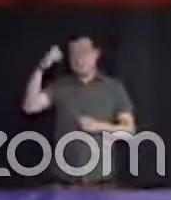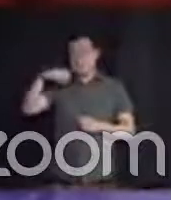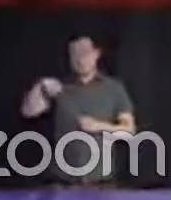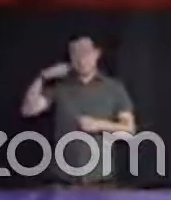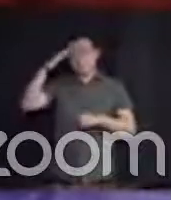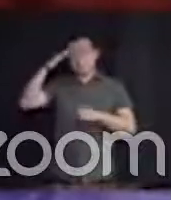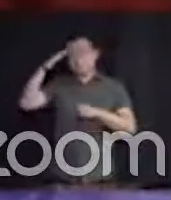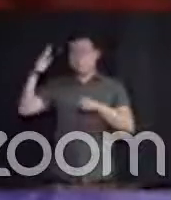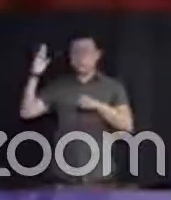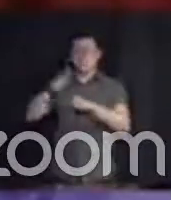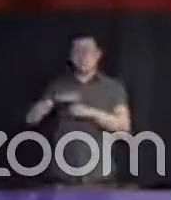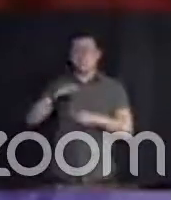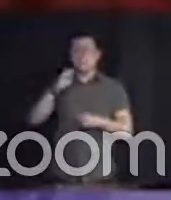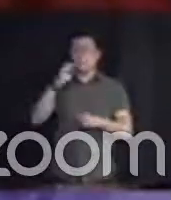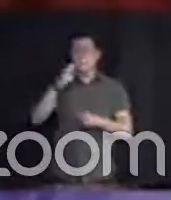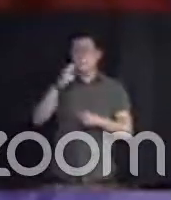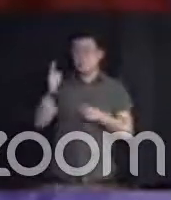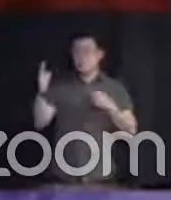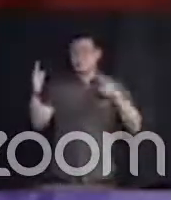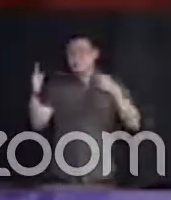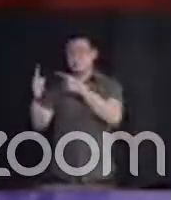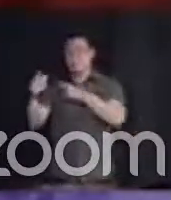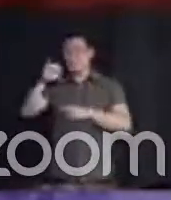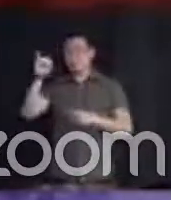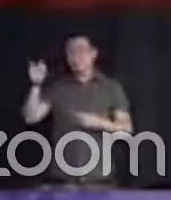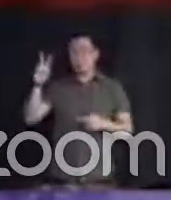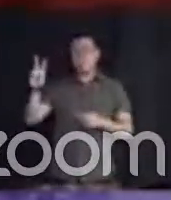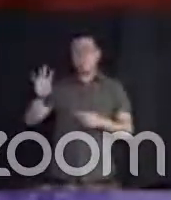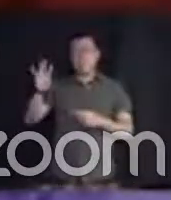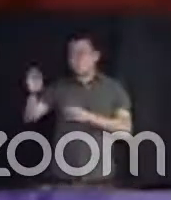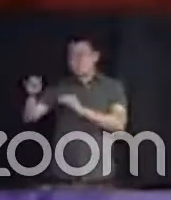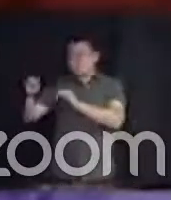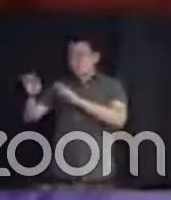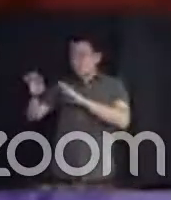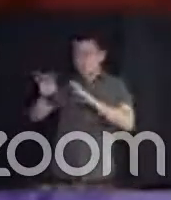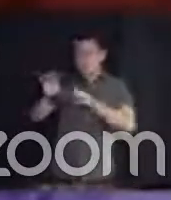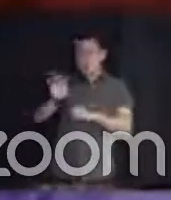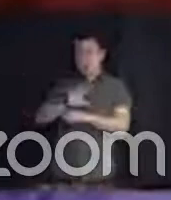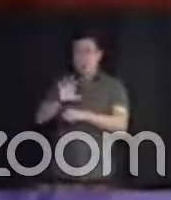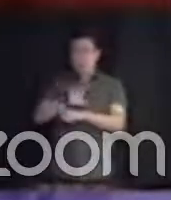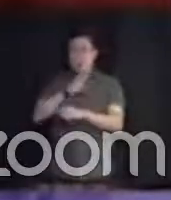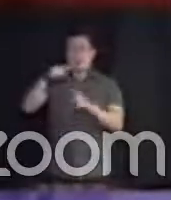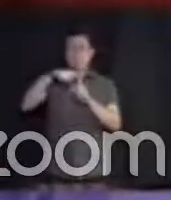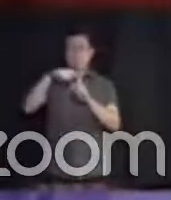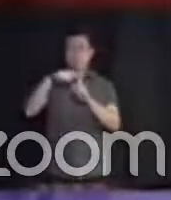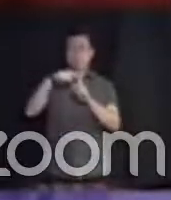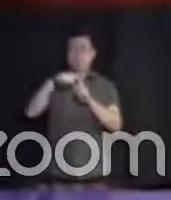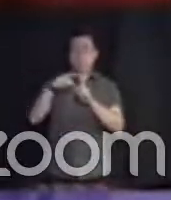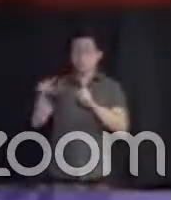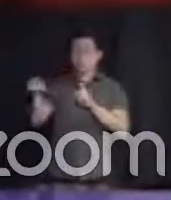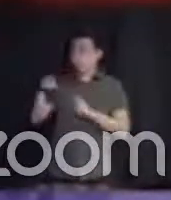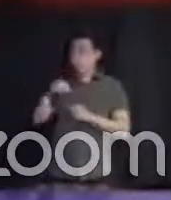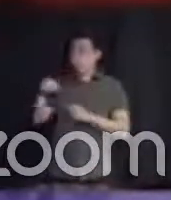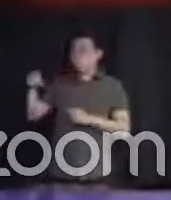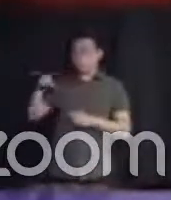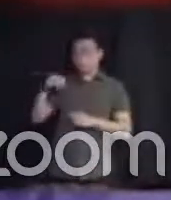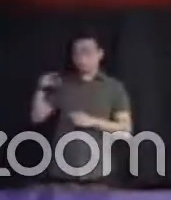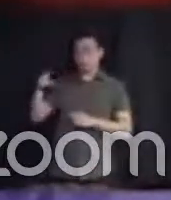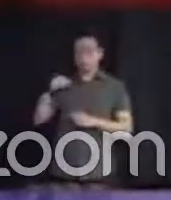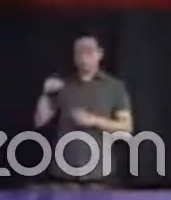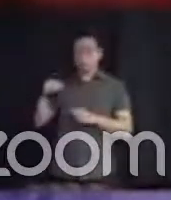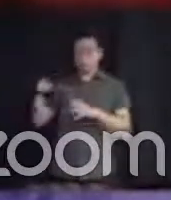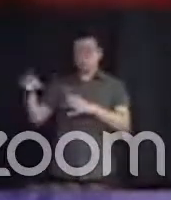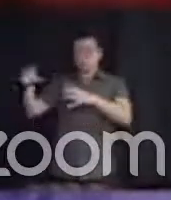una experiencia inolvidable. Un ser que irradiaba tanta energía positiva que